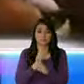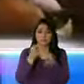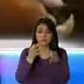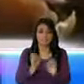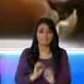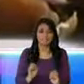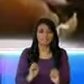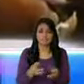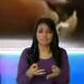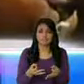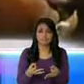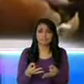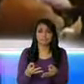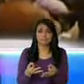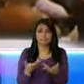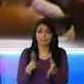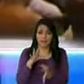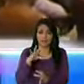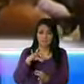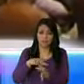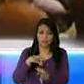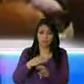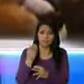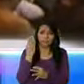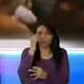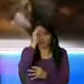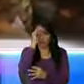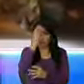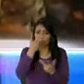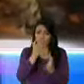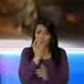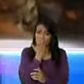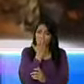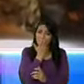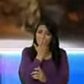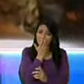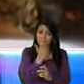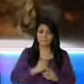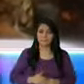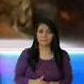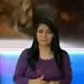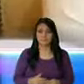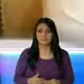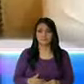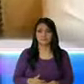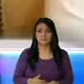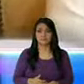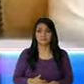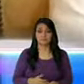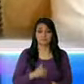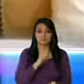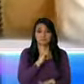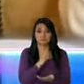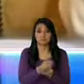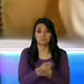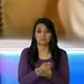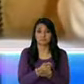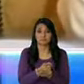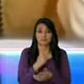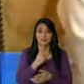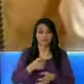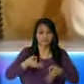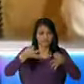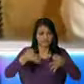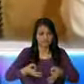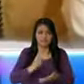final luego de haber acudido a las urnas el pasado domingo? También es cierto que el señor no ha dicho en forma